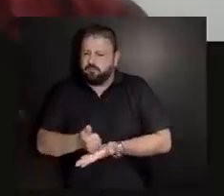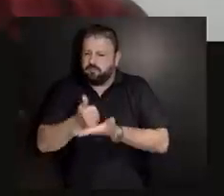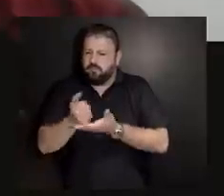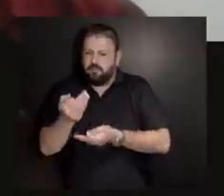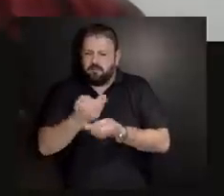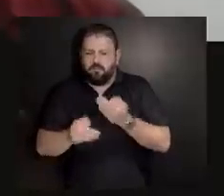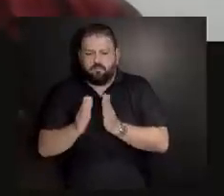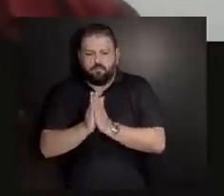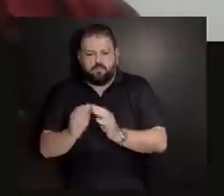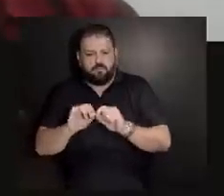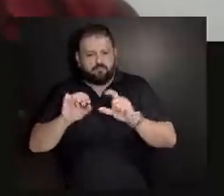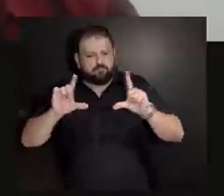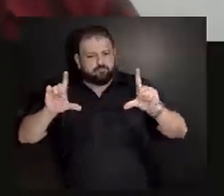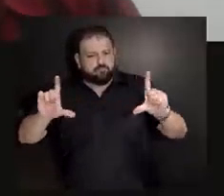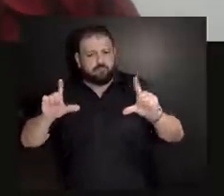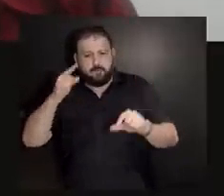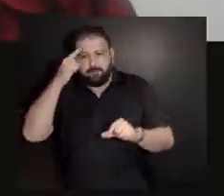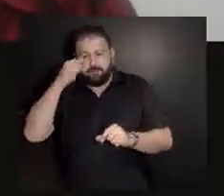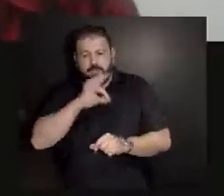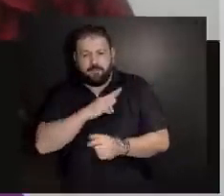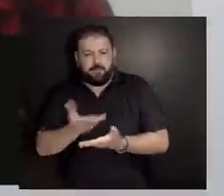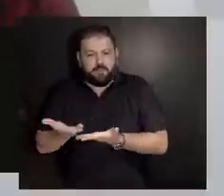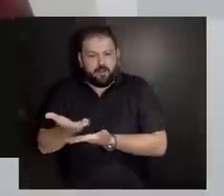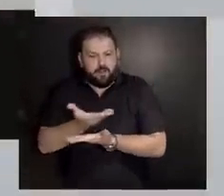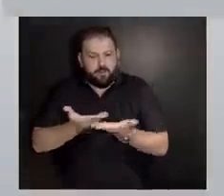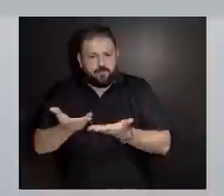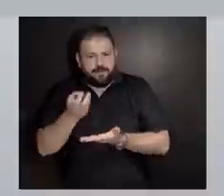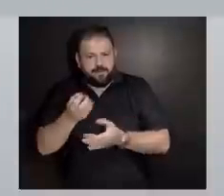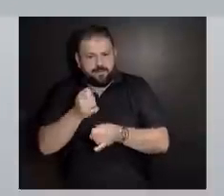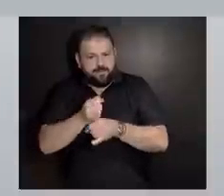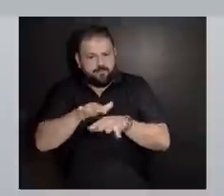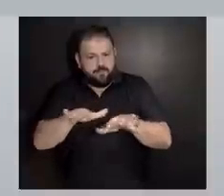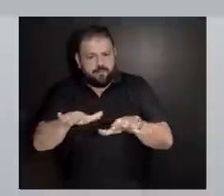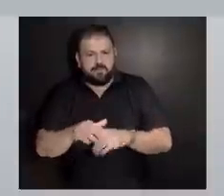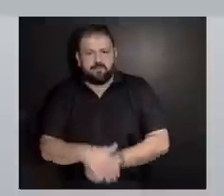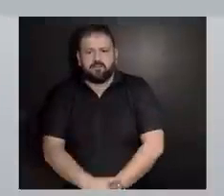primera diapositiva para poderles compartir esta información, por favor.